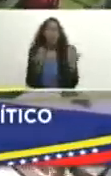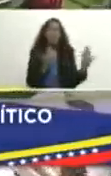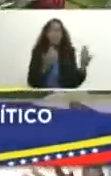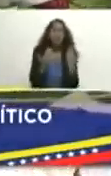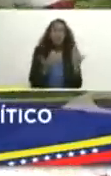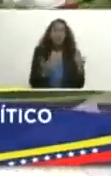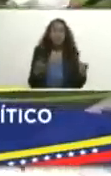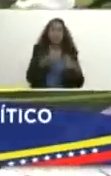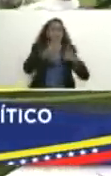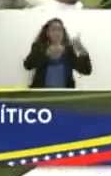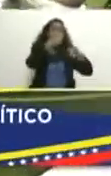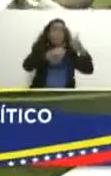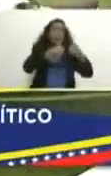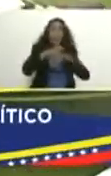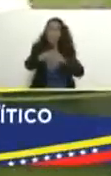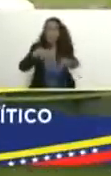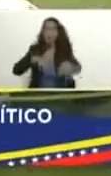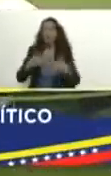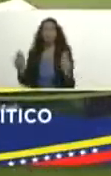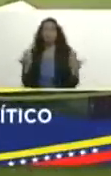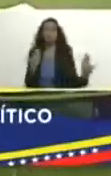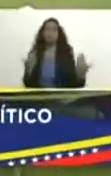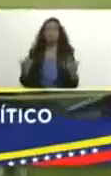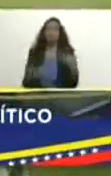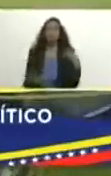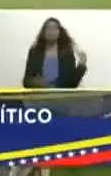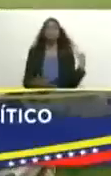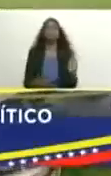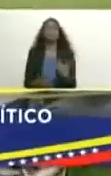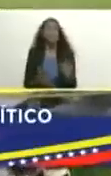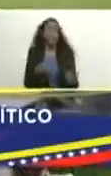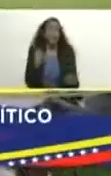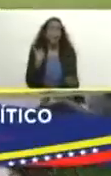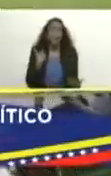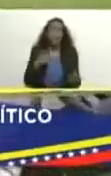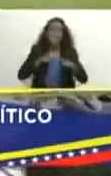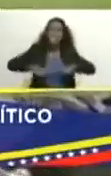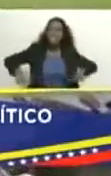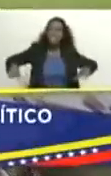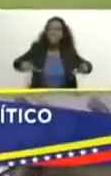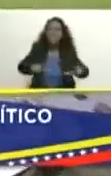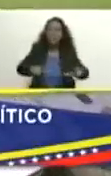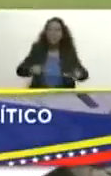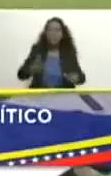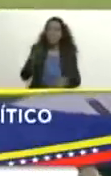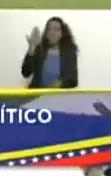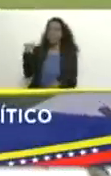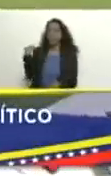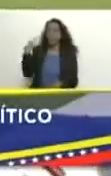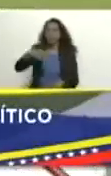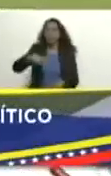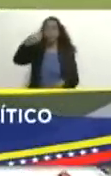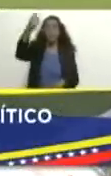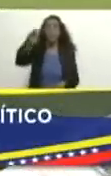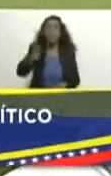Hoy por hoy nuestro pueblo es mayoría. Ante cualquier escenario, presente o futuro, somos